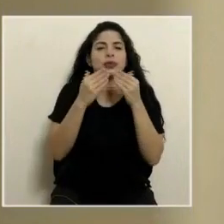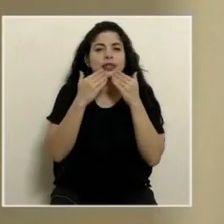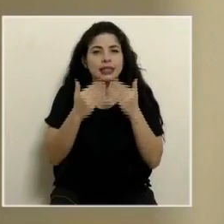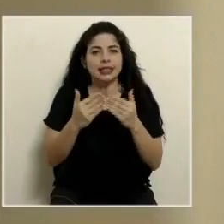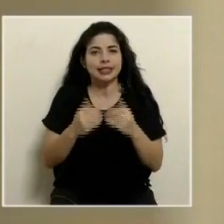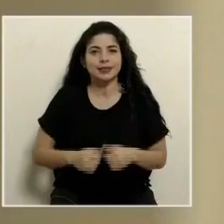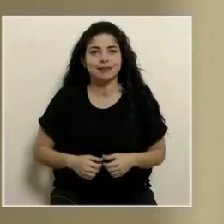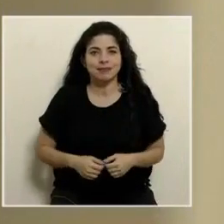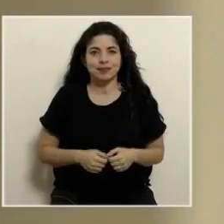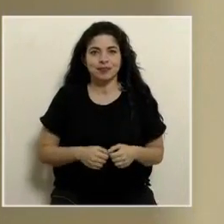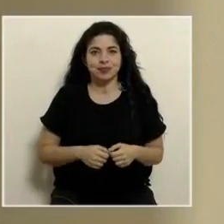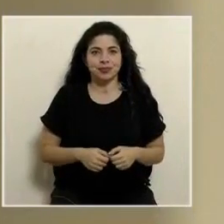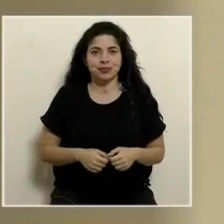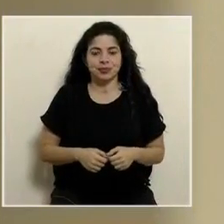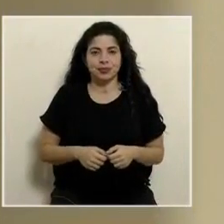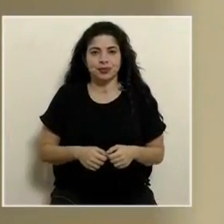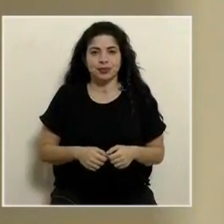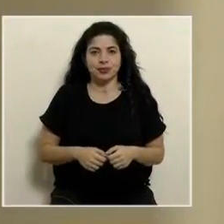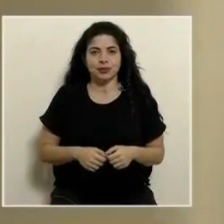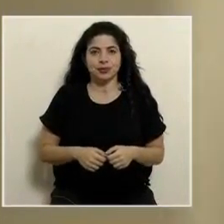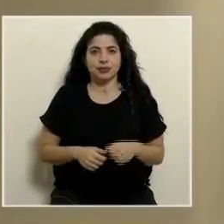gracias.